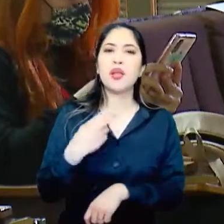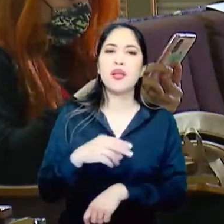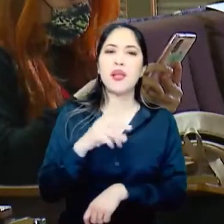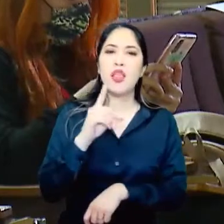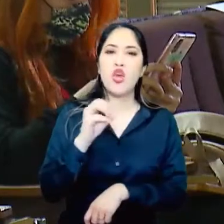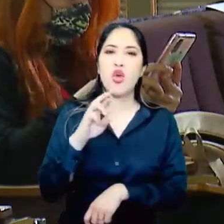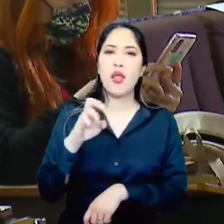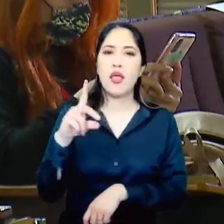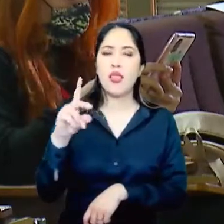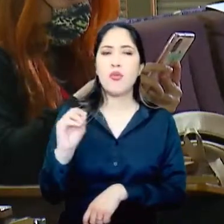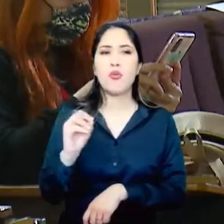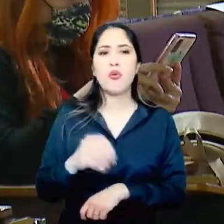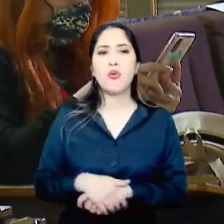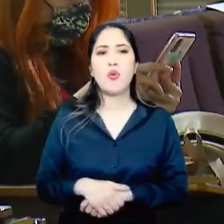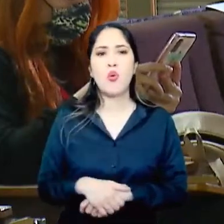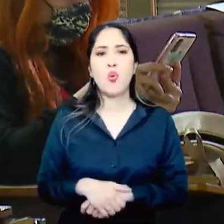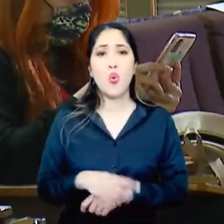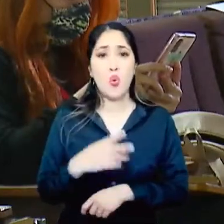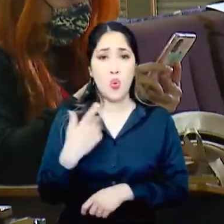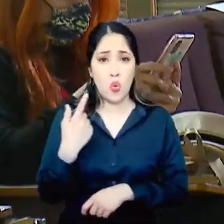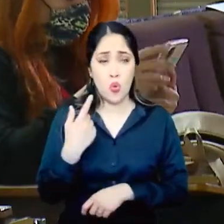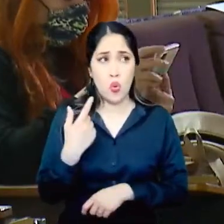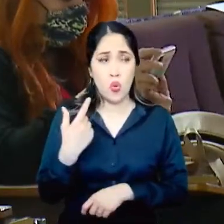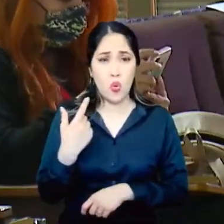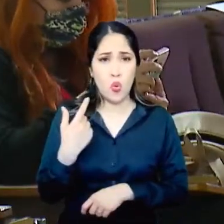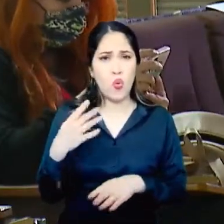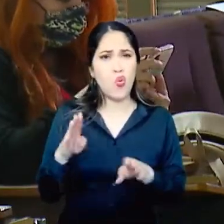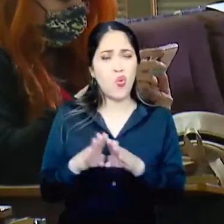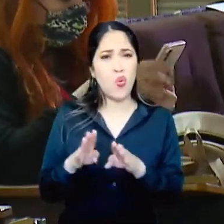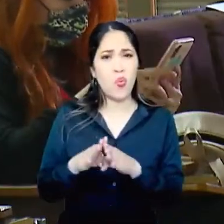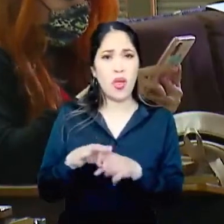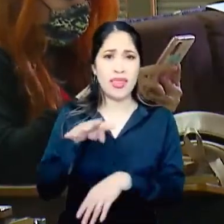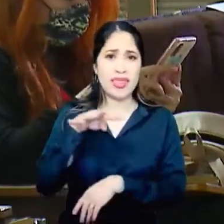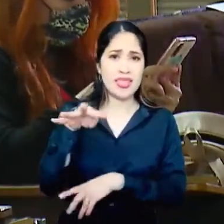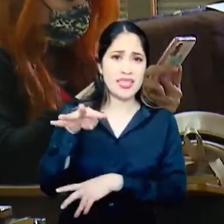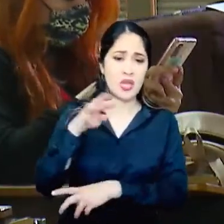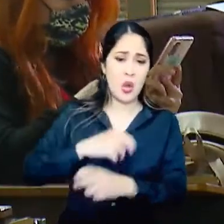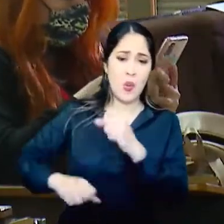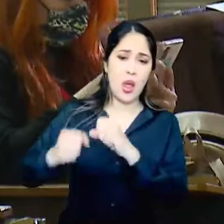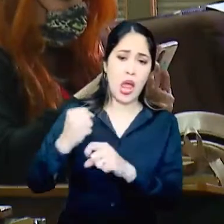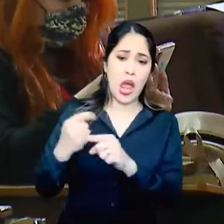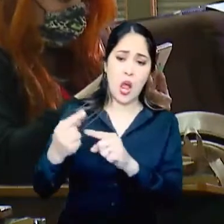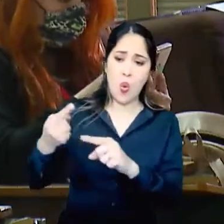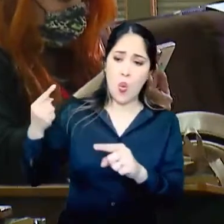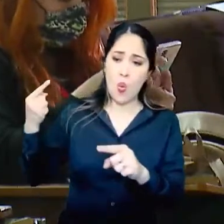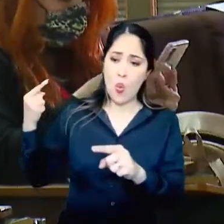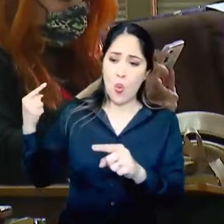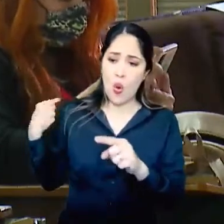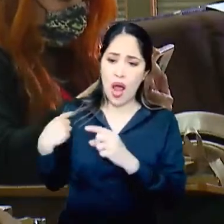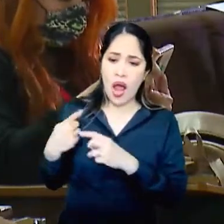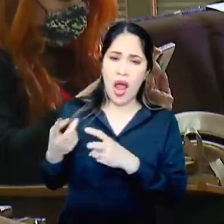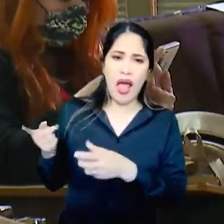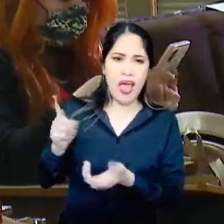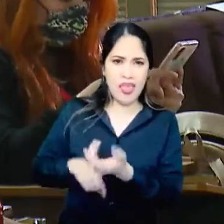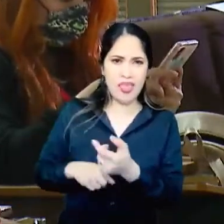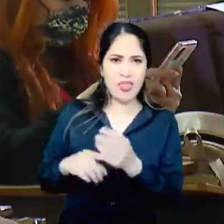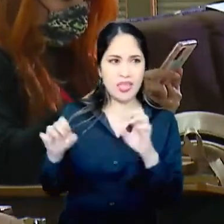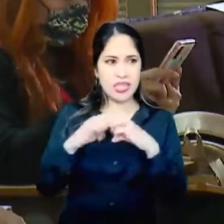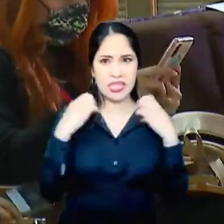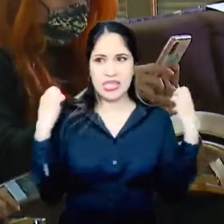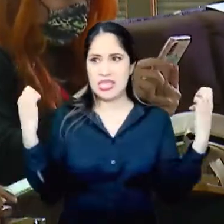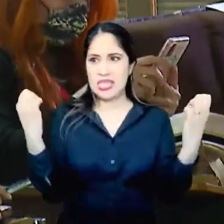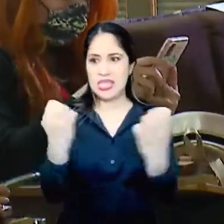durante 19 años en el sentido de los estadios, alrededor de los estadios, por estos